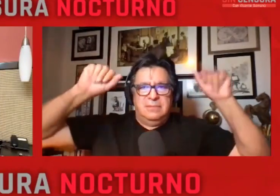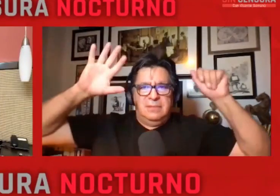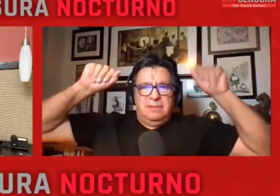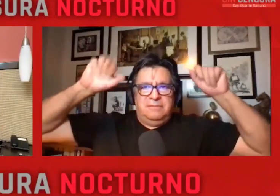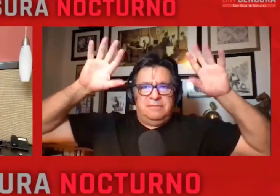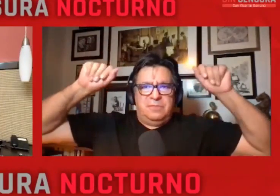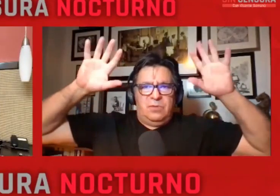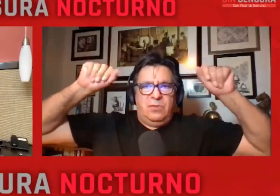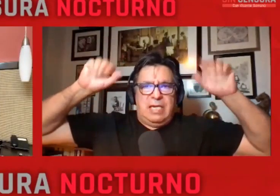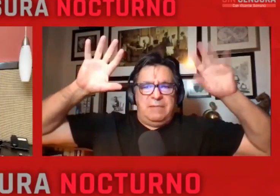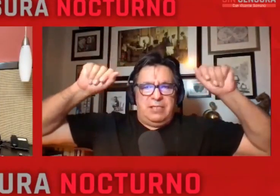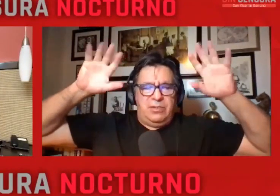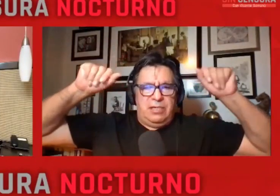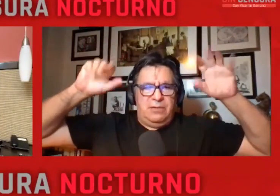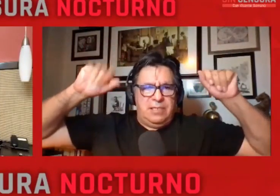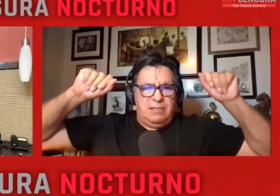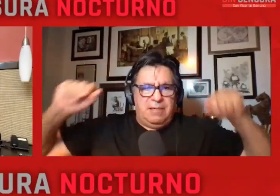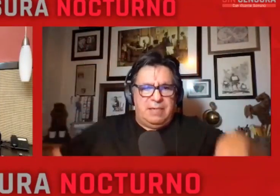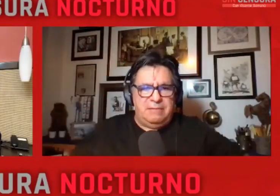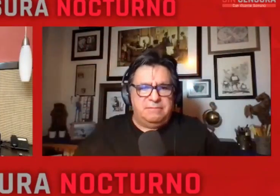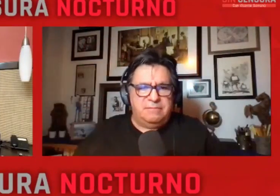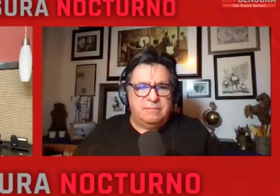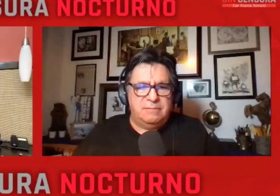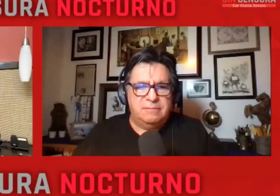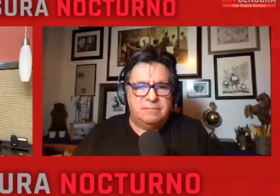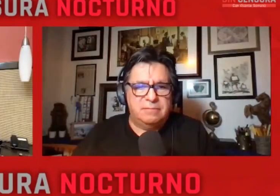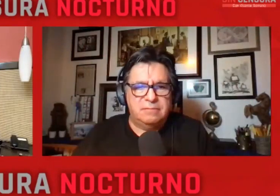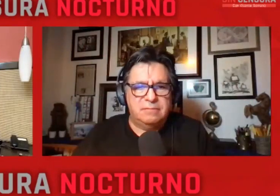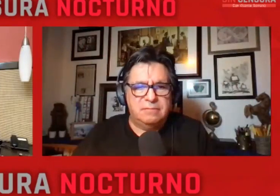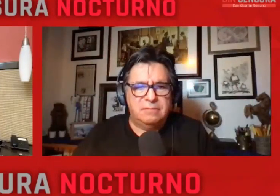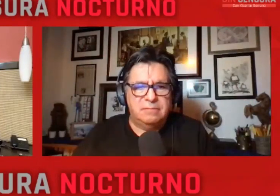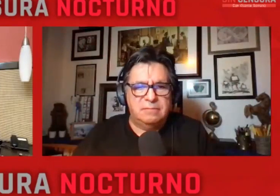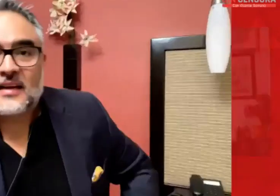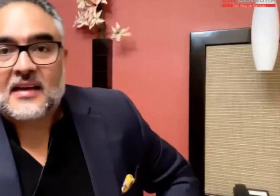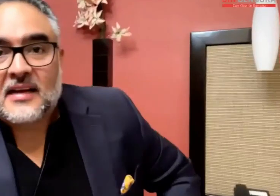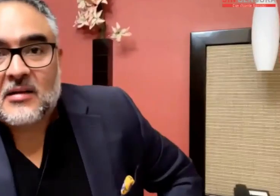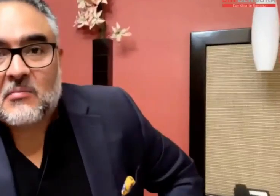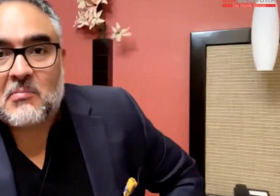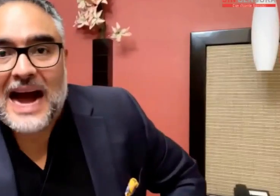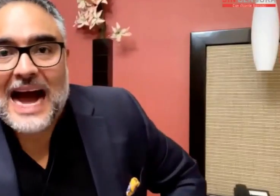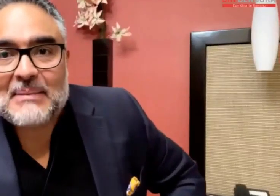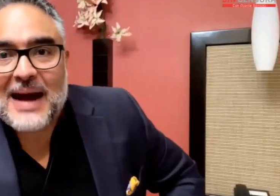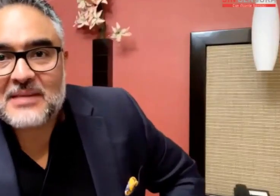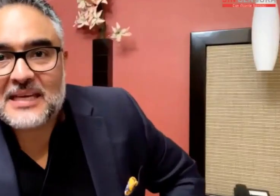veo mañana. Un abrazo, querido Vicente. Bye, bye. Gracias, buenas noches. Mamma mía.